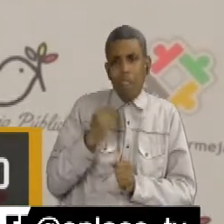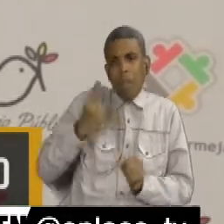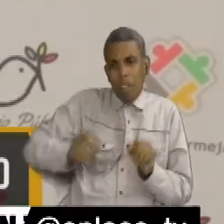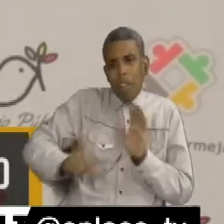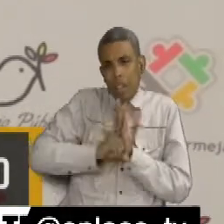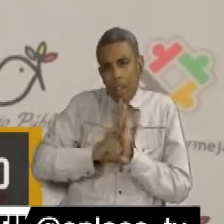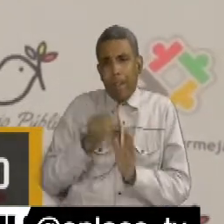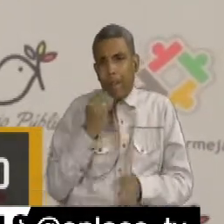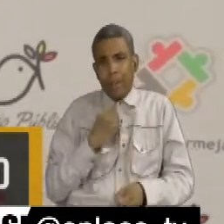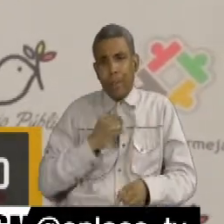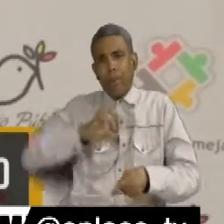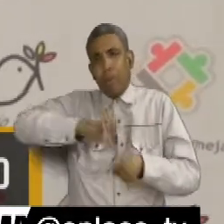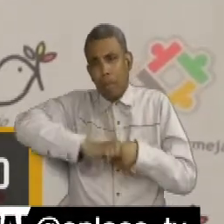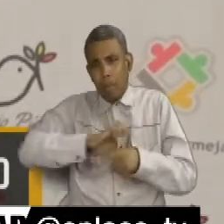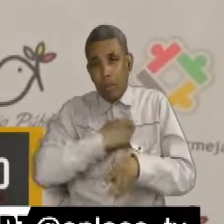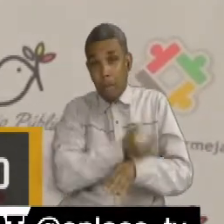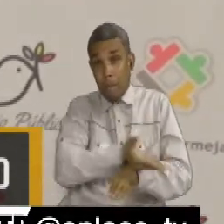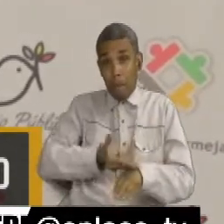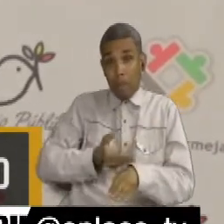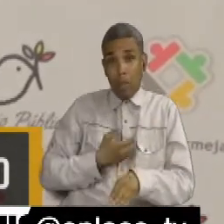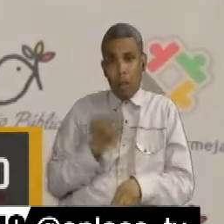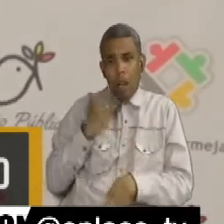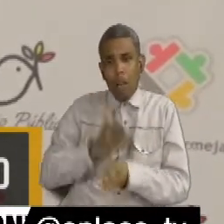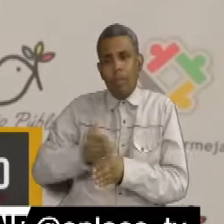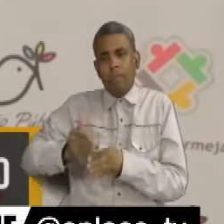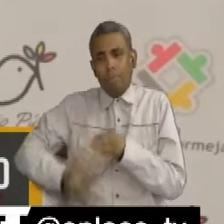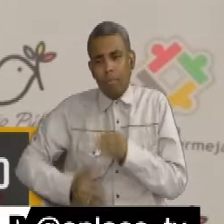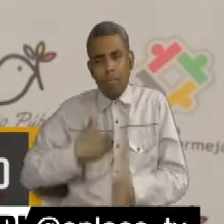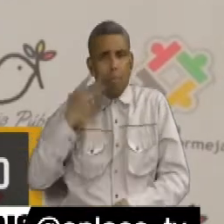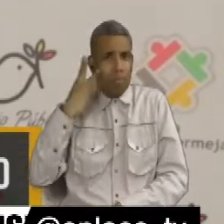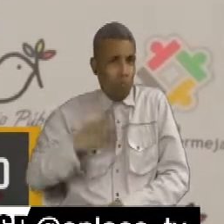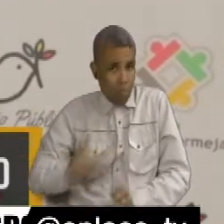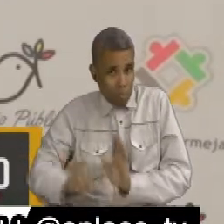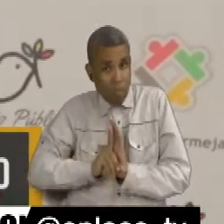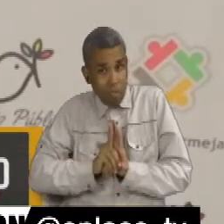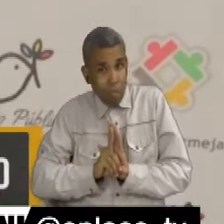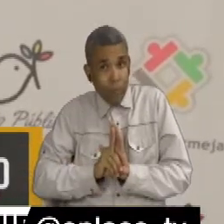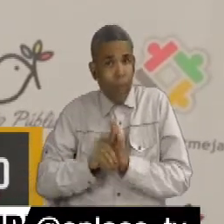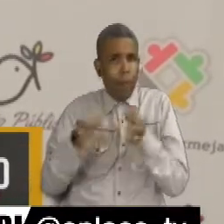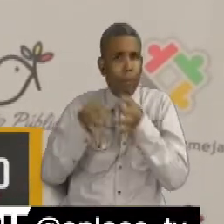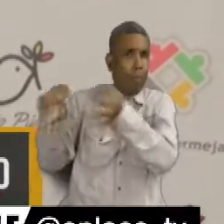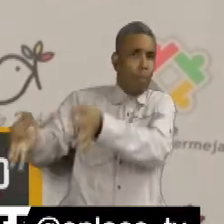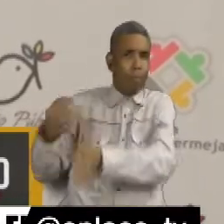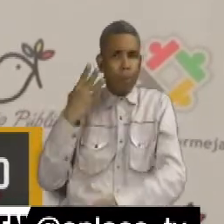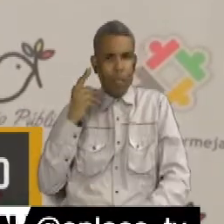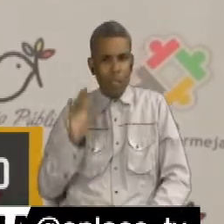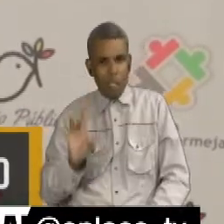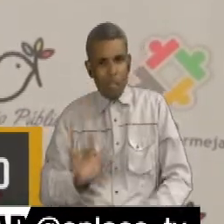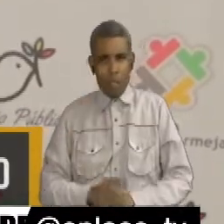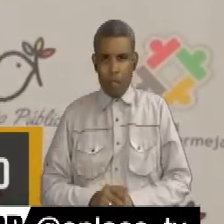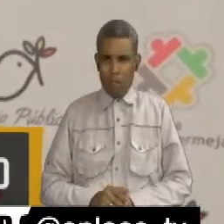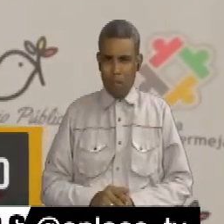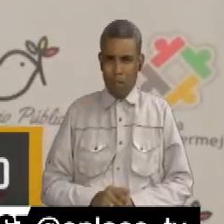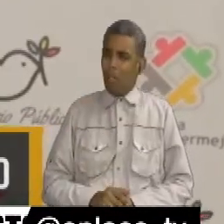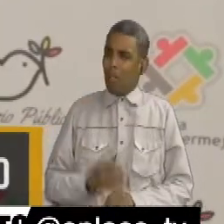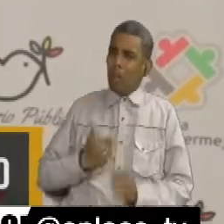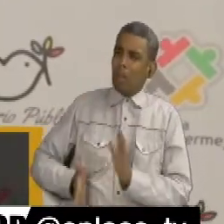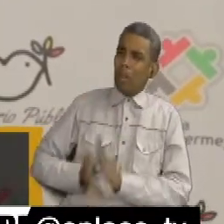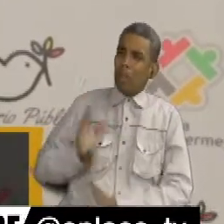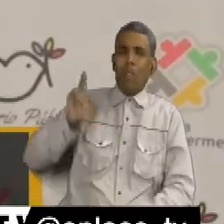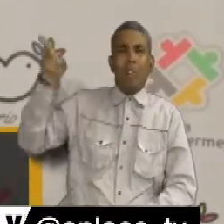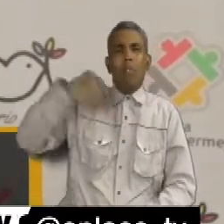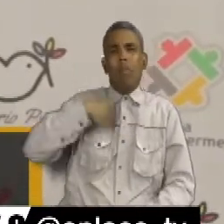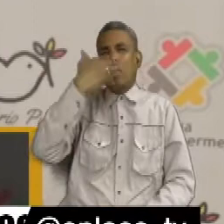solicita. Aspectos como el envío de usuarios a la ciudad de Bucaramanga a que reciban tratamientos o